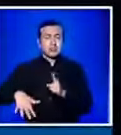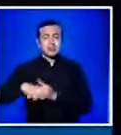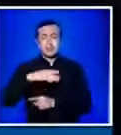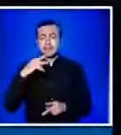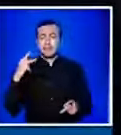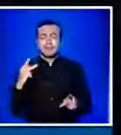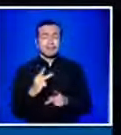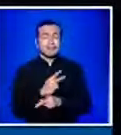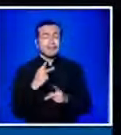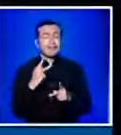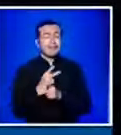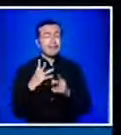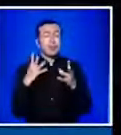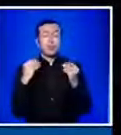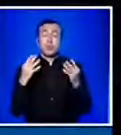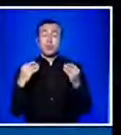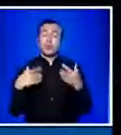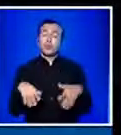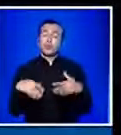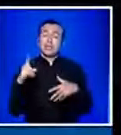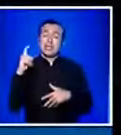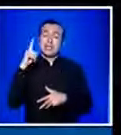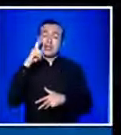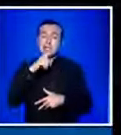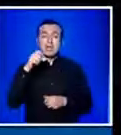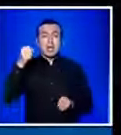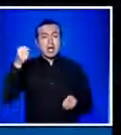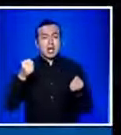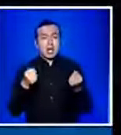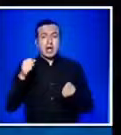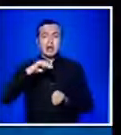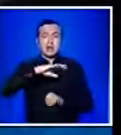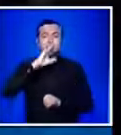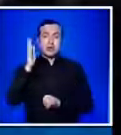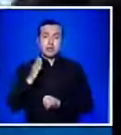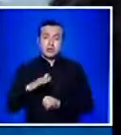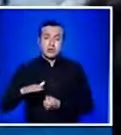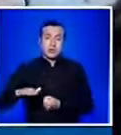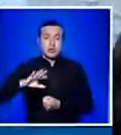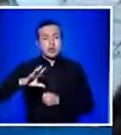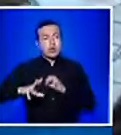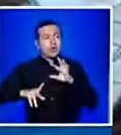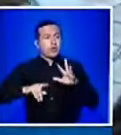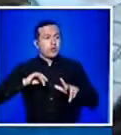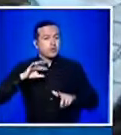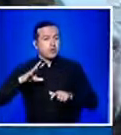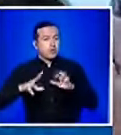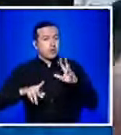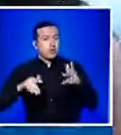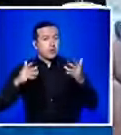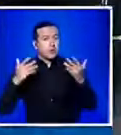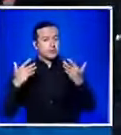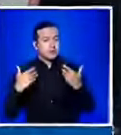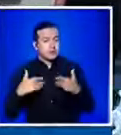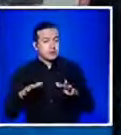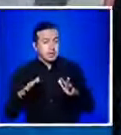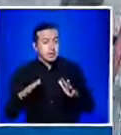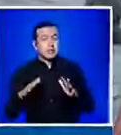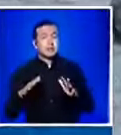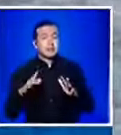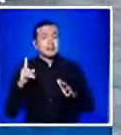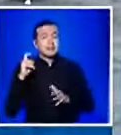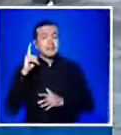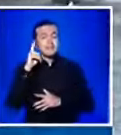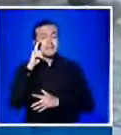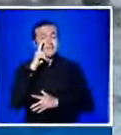vuelto insoportable. Vienen en carros, en camionetas, hacen de lo que hacen los ladrones, pero aquí hemos salido,